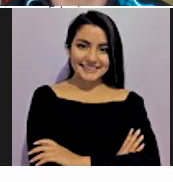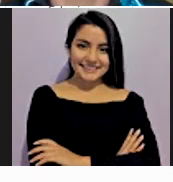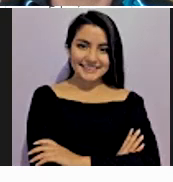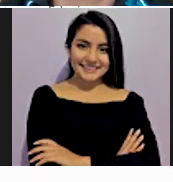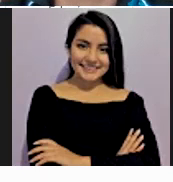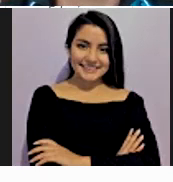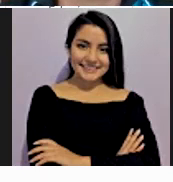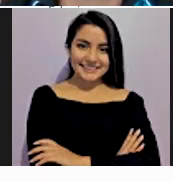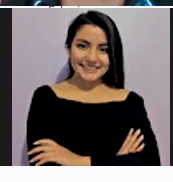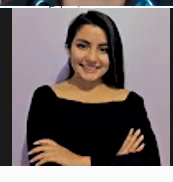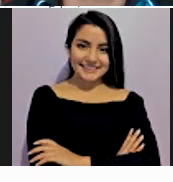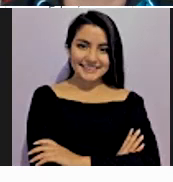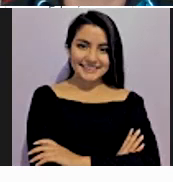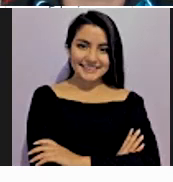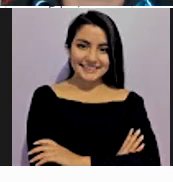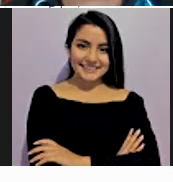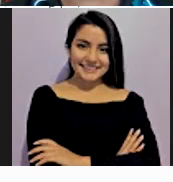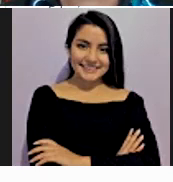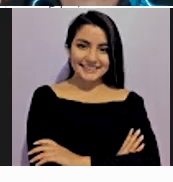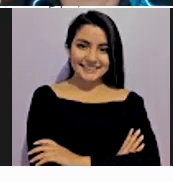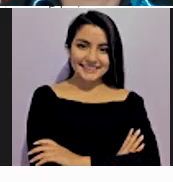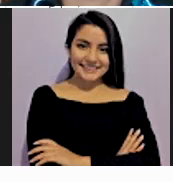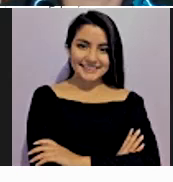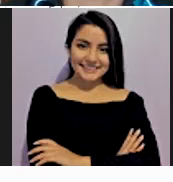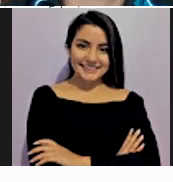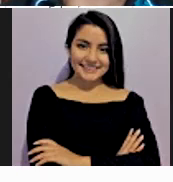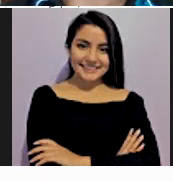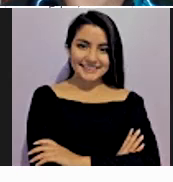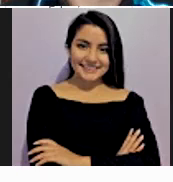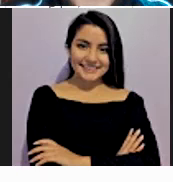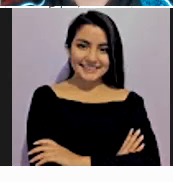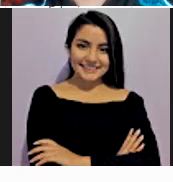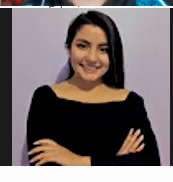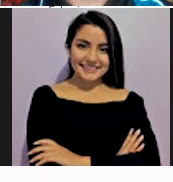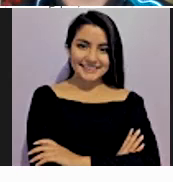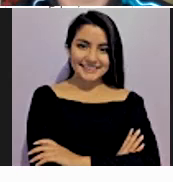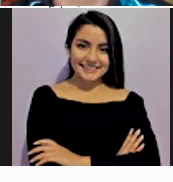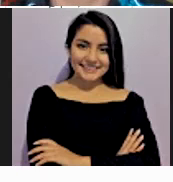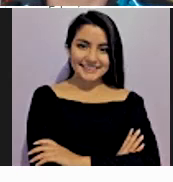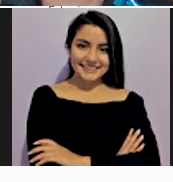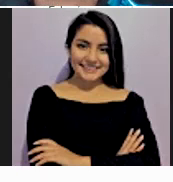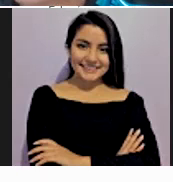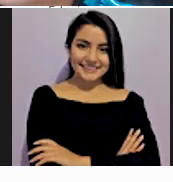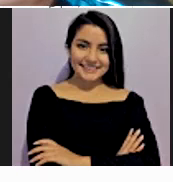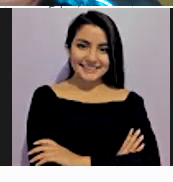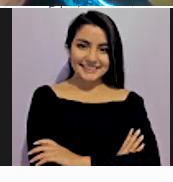estaba unas tutorías ya, y me Ah, ya. desperté hace 5 minutos